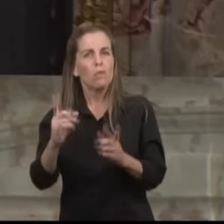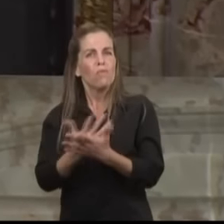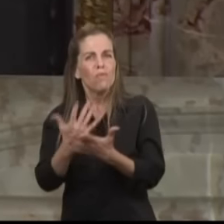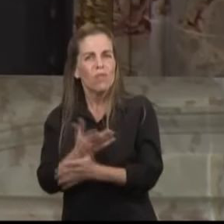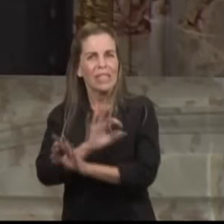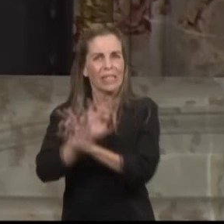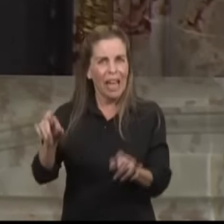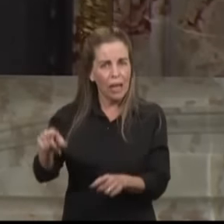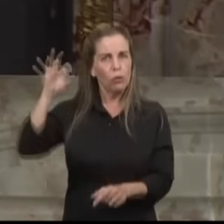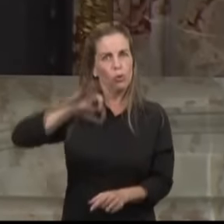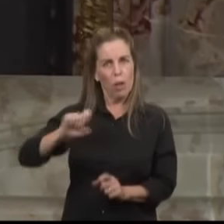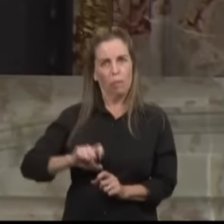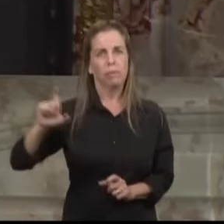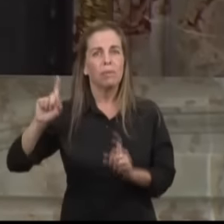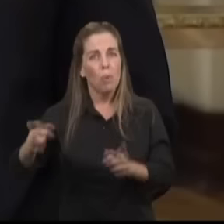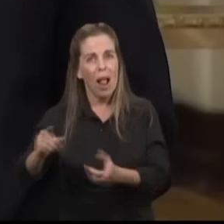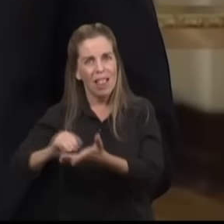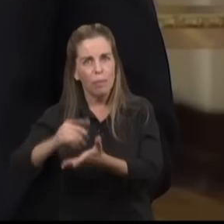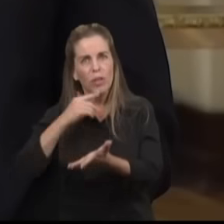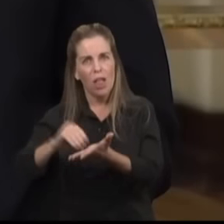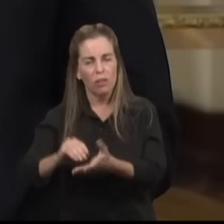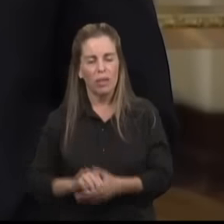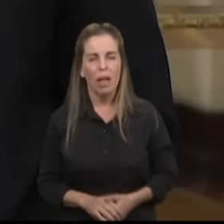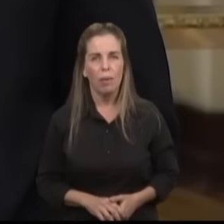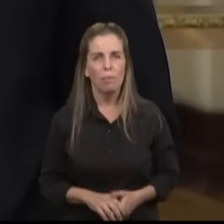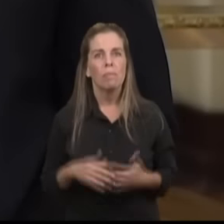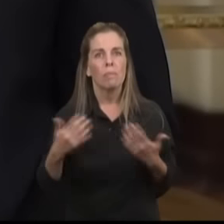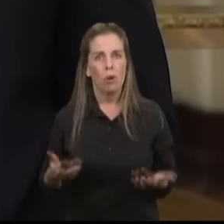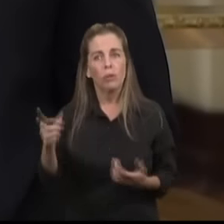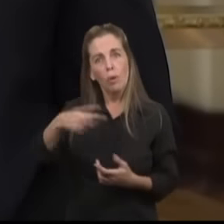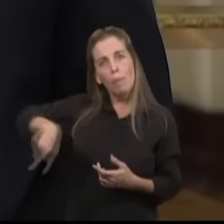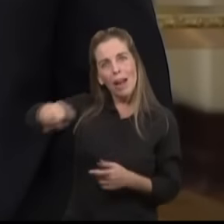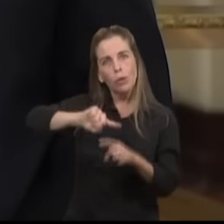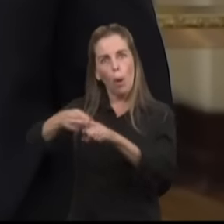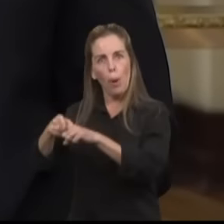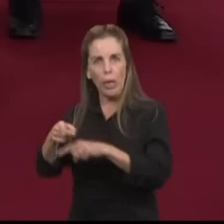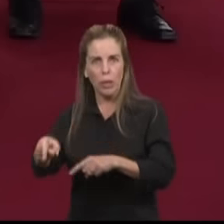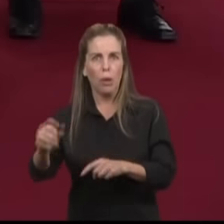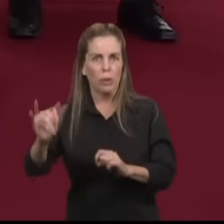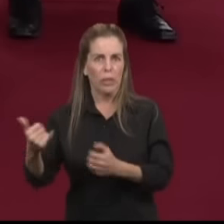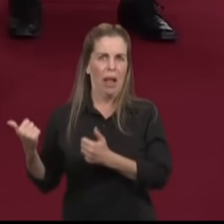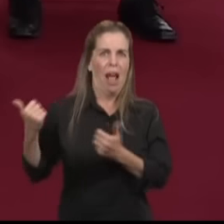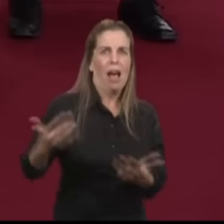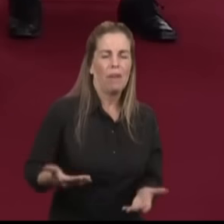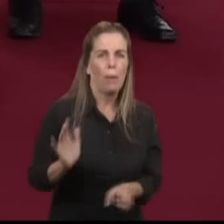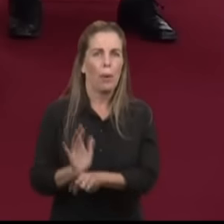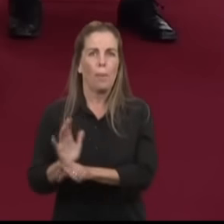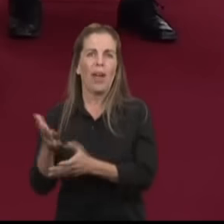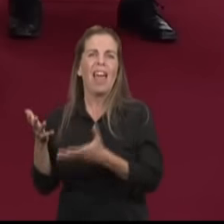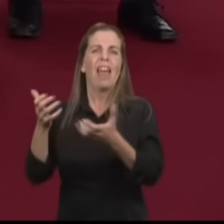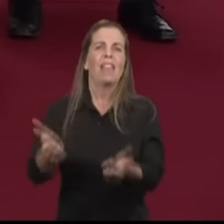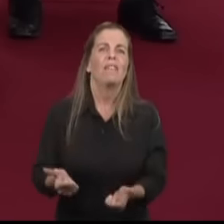consecuencias de su propia responsabilidad. Por eso, para ellos es rendidor políticamente mostrarse como defensores de